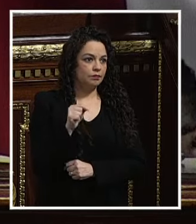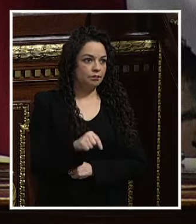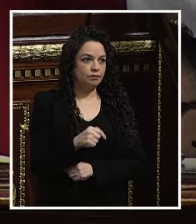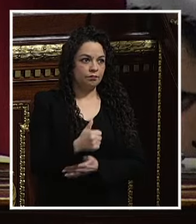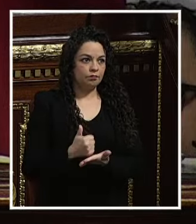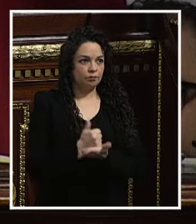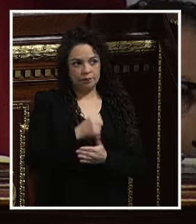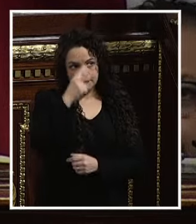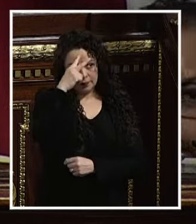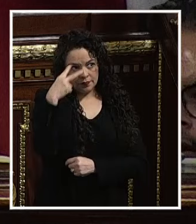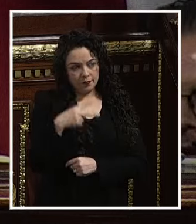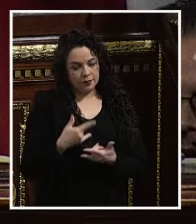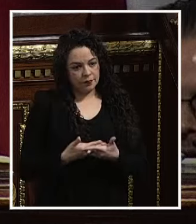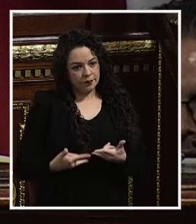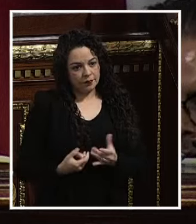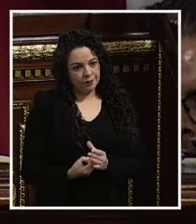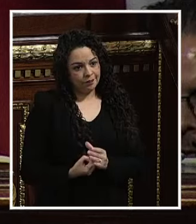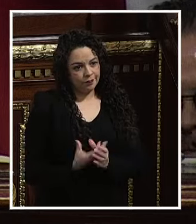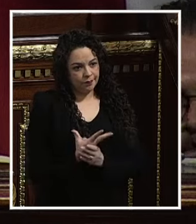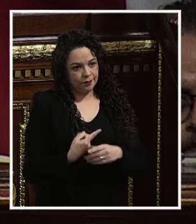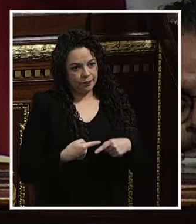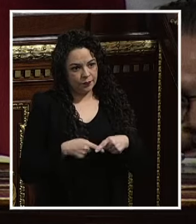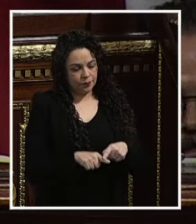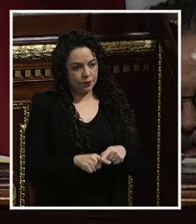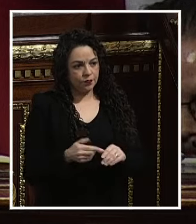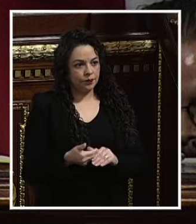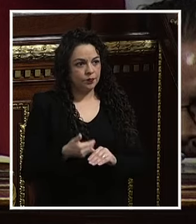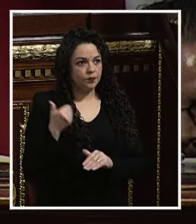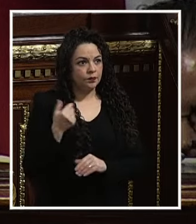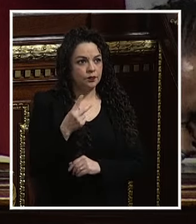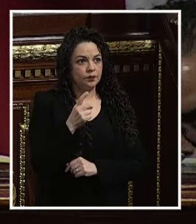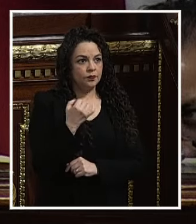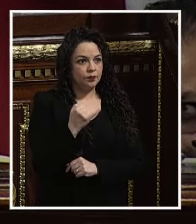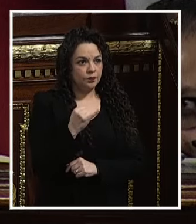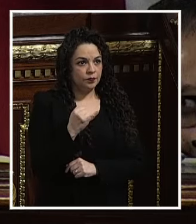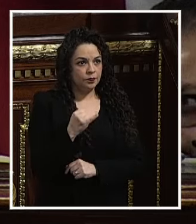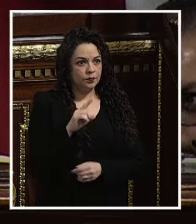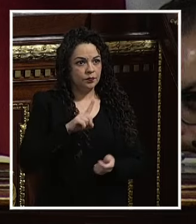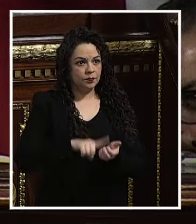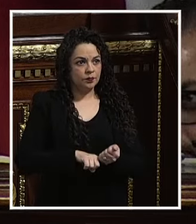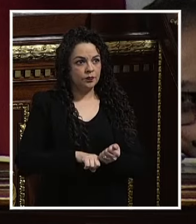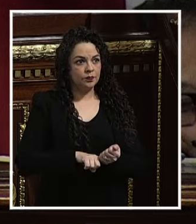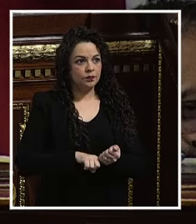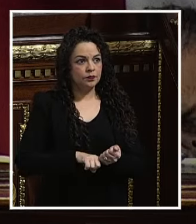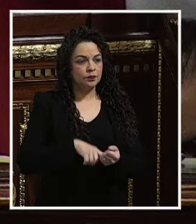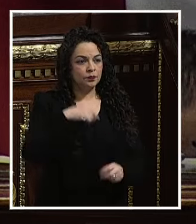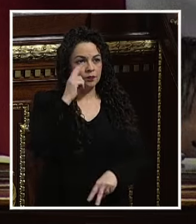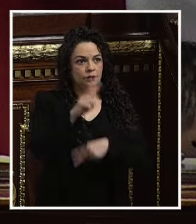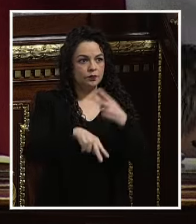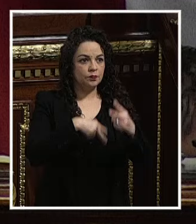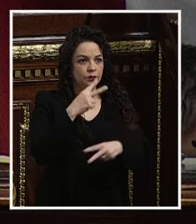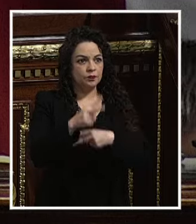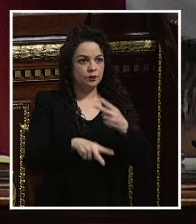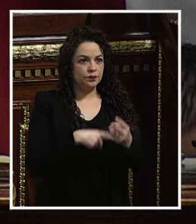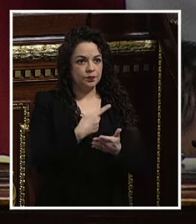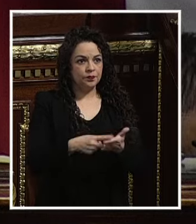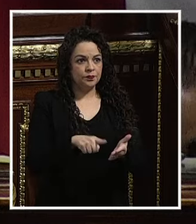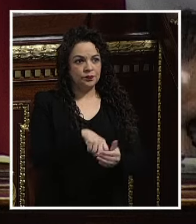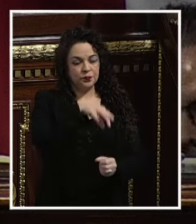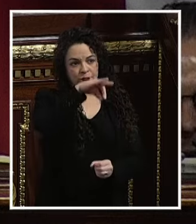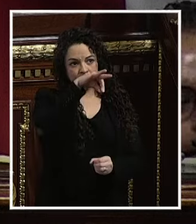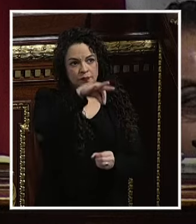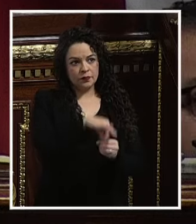pasado 2 de junio, las ciudadanas y ciudadanos de nuestra entidad acudieron a las urnas a